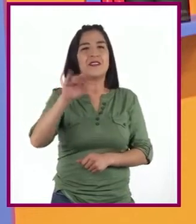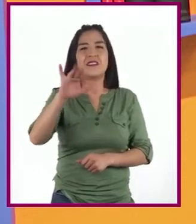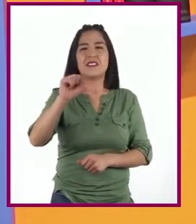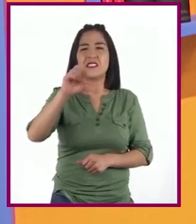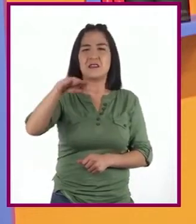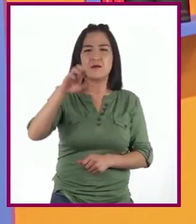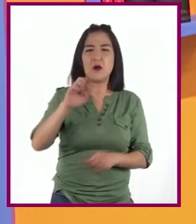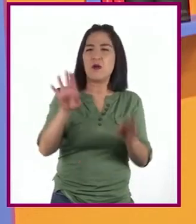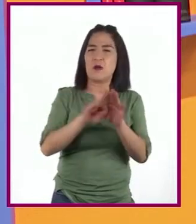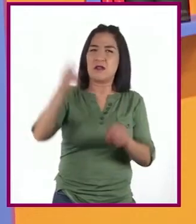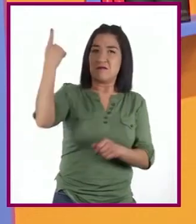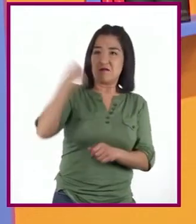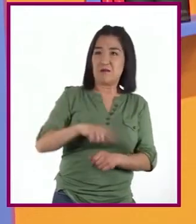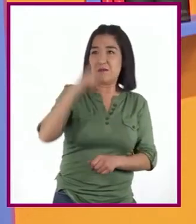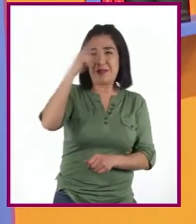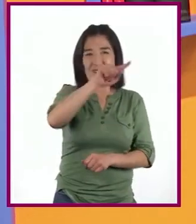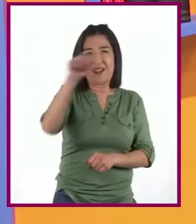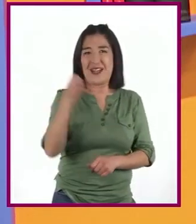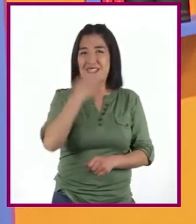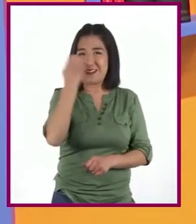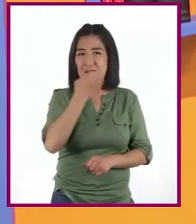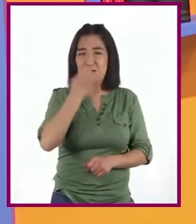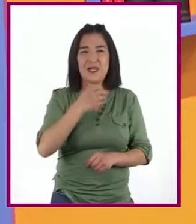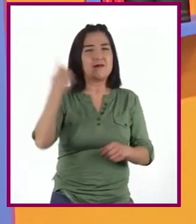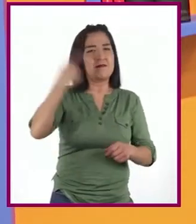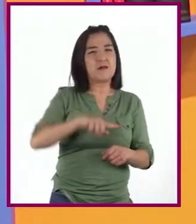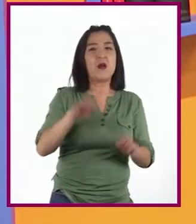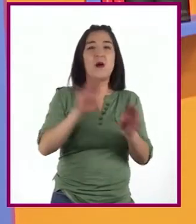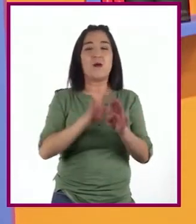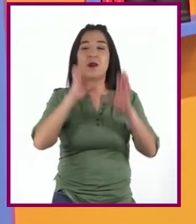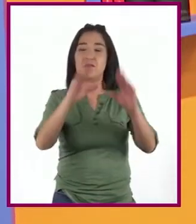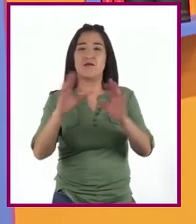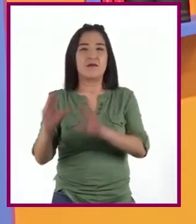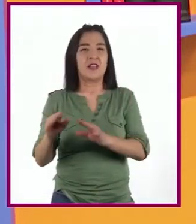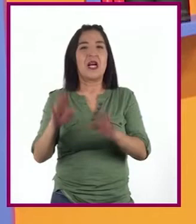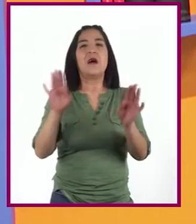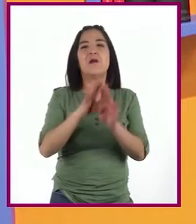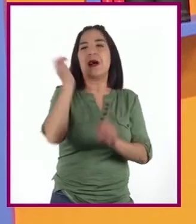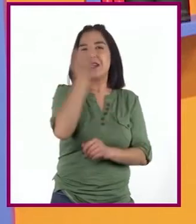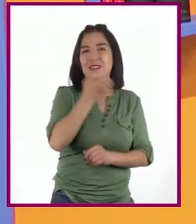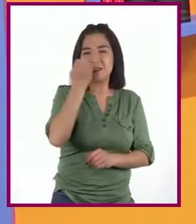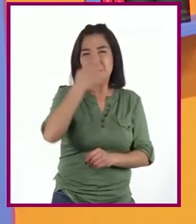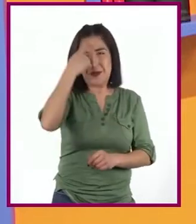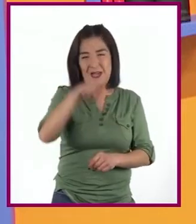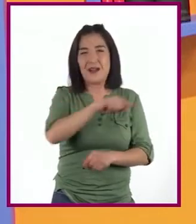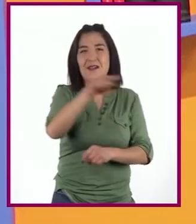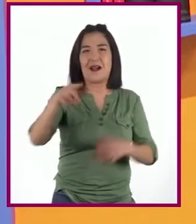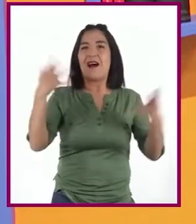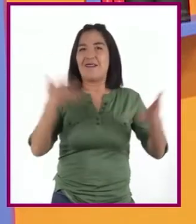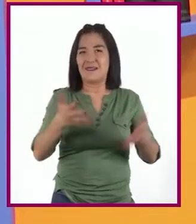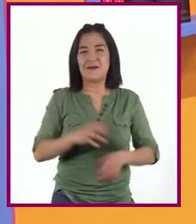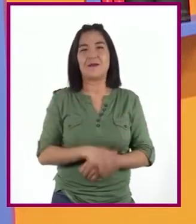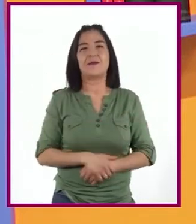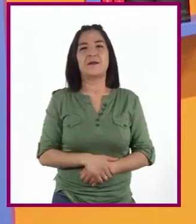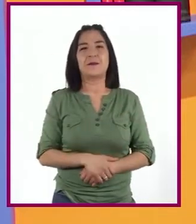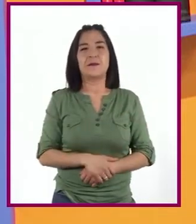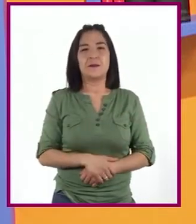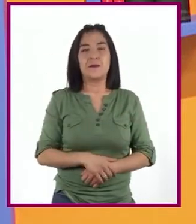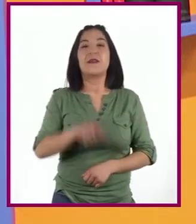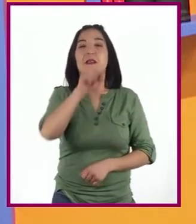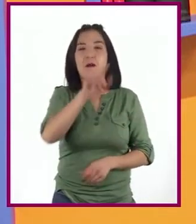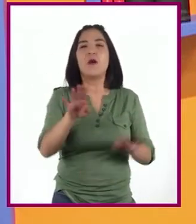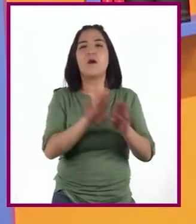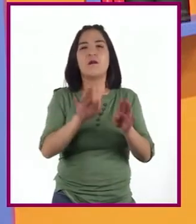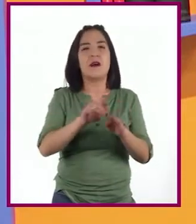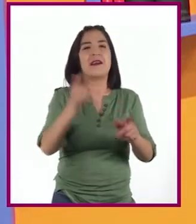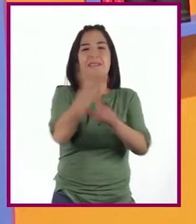del academicismo, de lo que se decía en las academias y las escuelas que debía ser, y